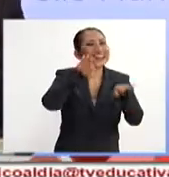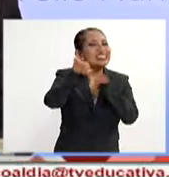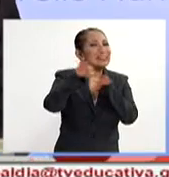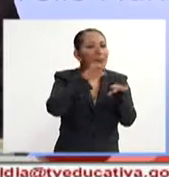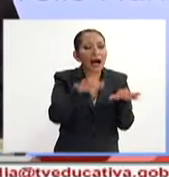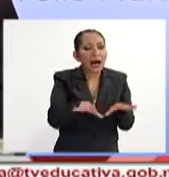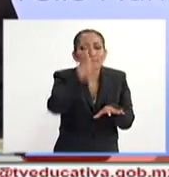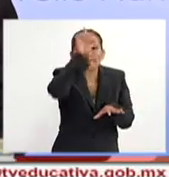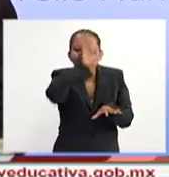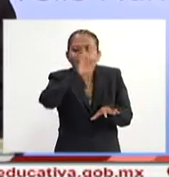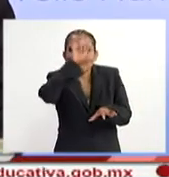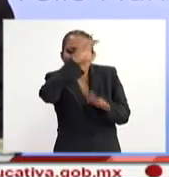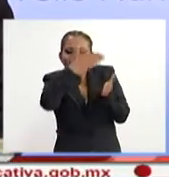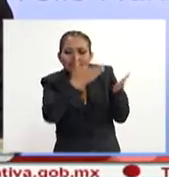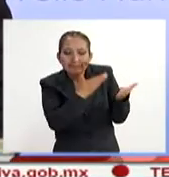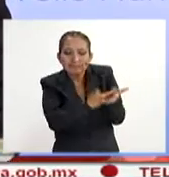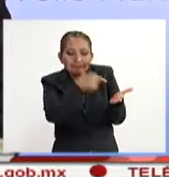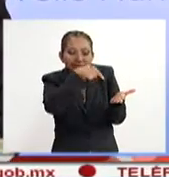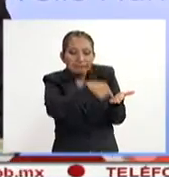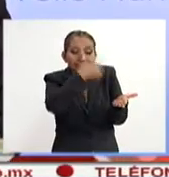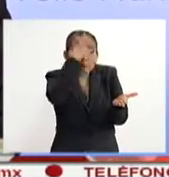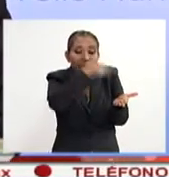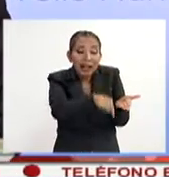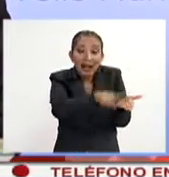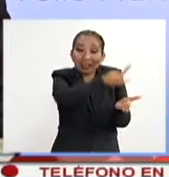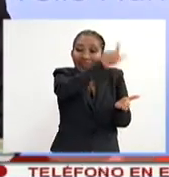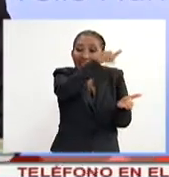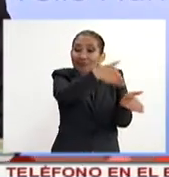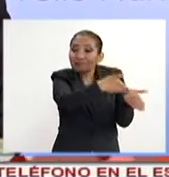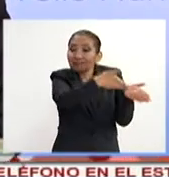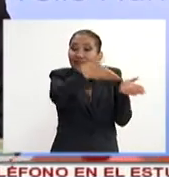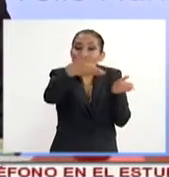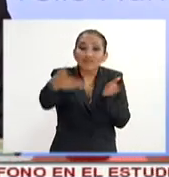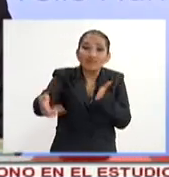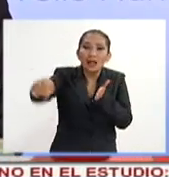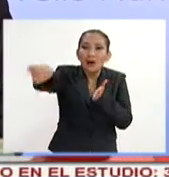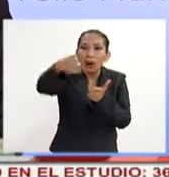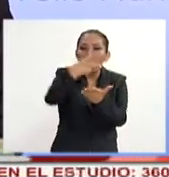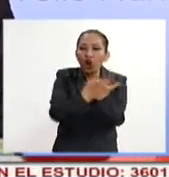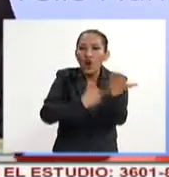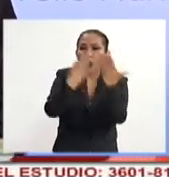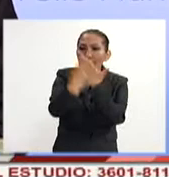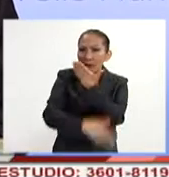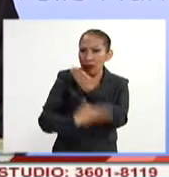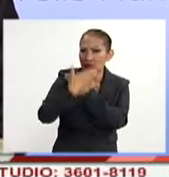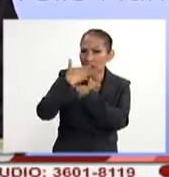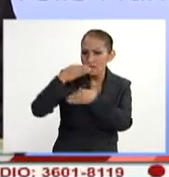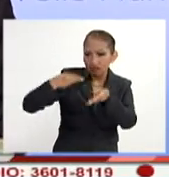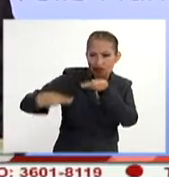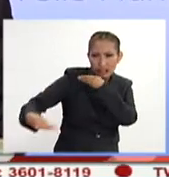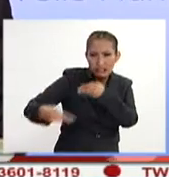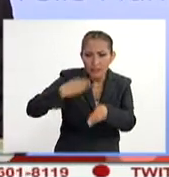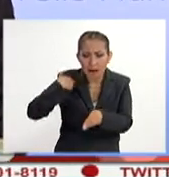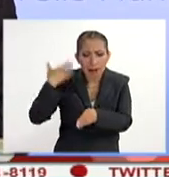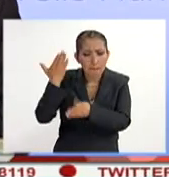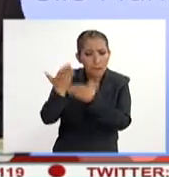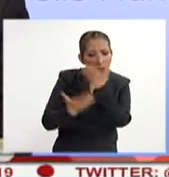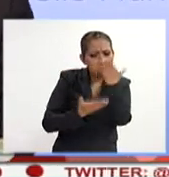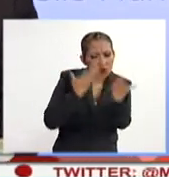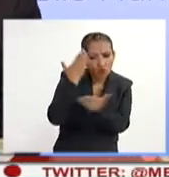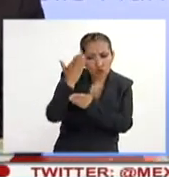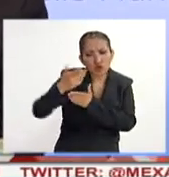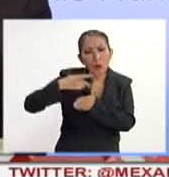estas propuestas para que tengamos unos planes de estudio flexibles, unos planes de estudio